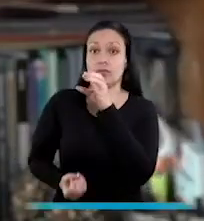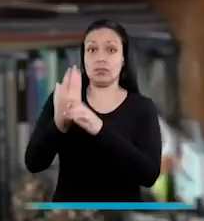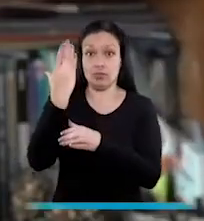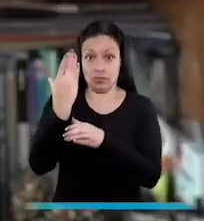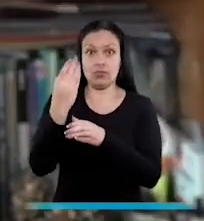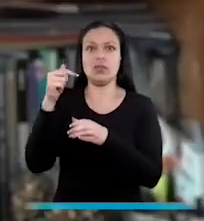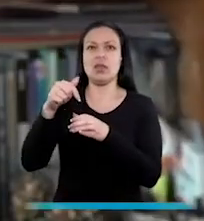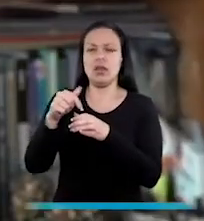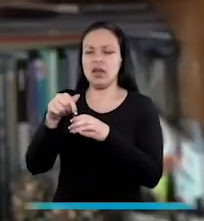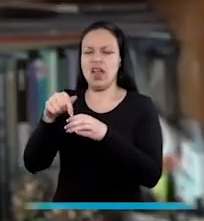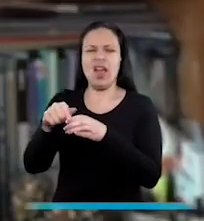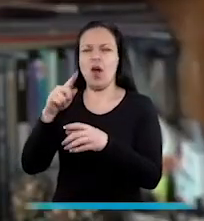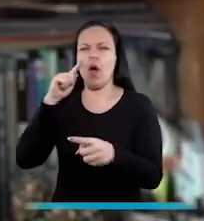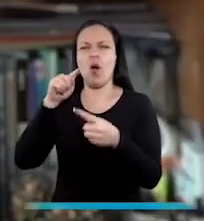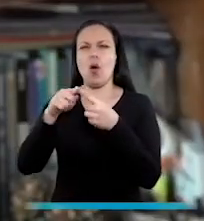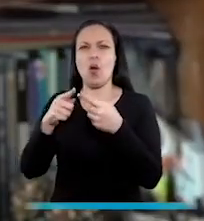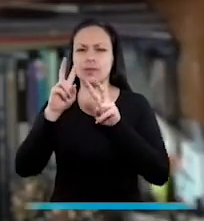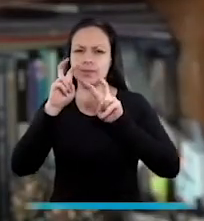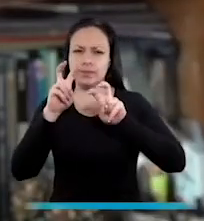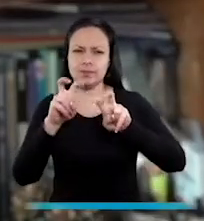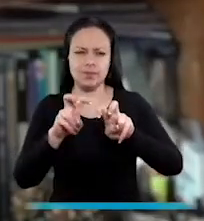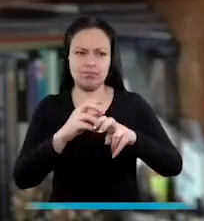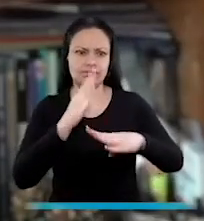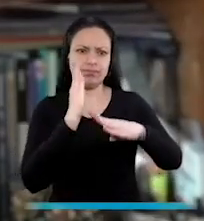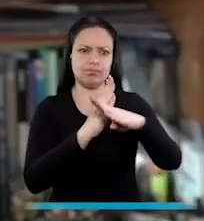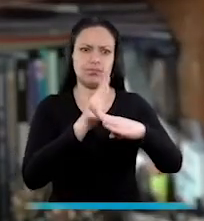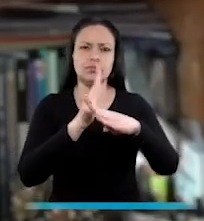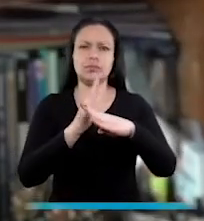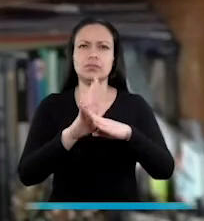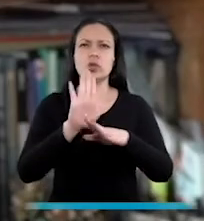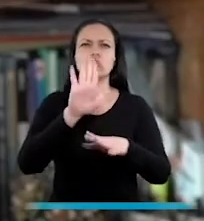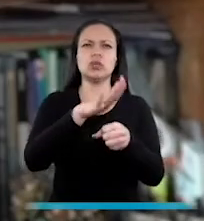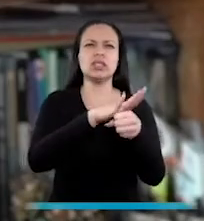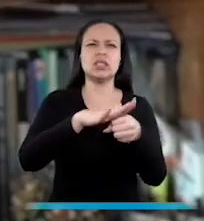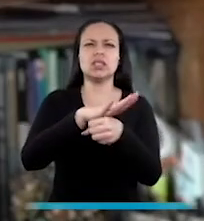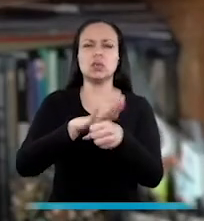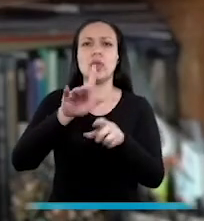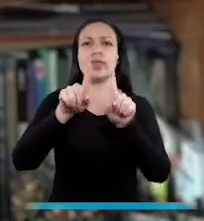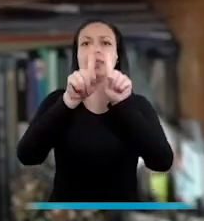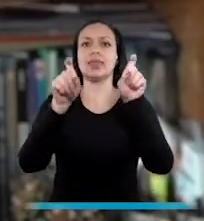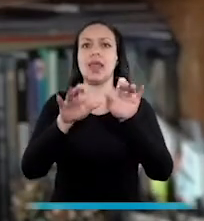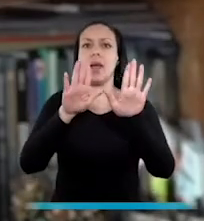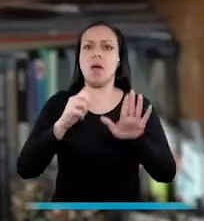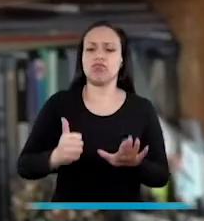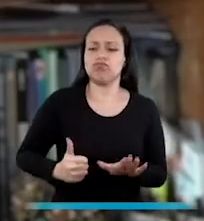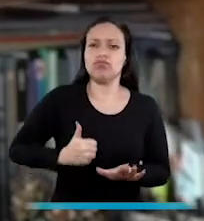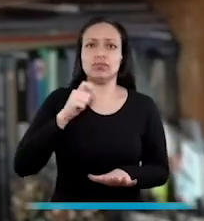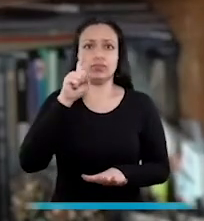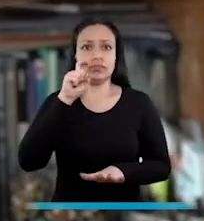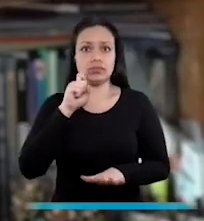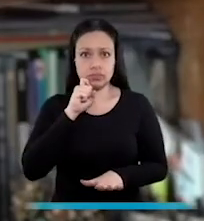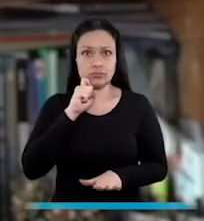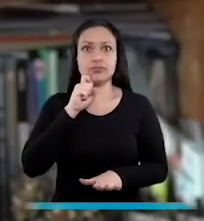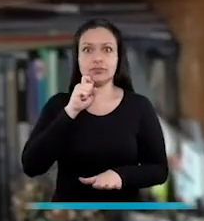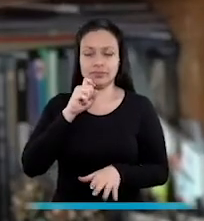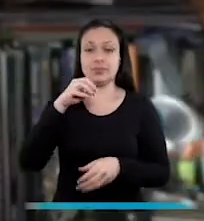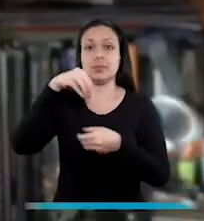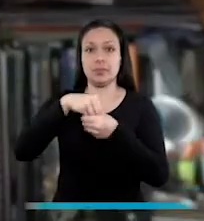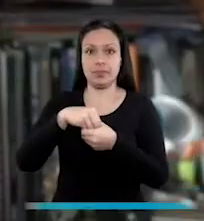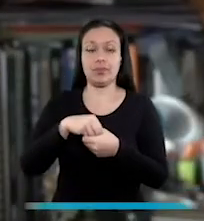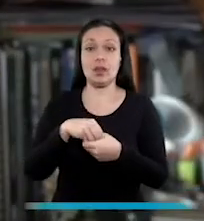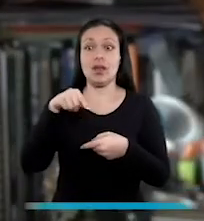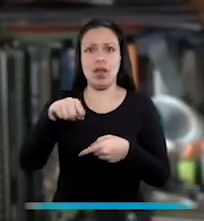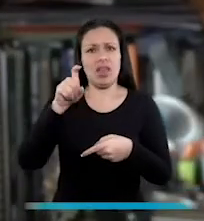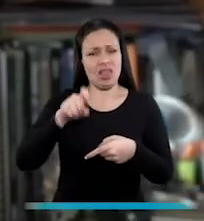elite que investiga y sanciona disciplinariamente casos de abuso y violencia sexual que comprometen a funcionarios públicos